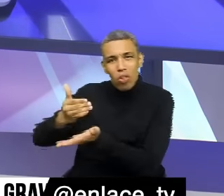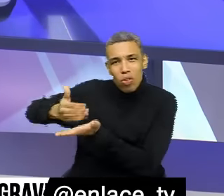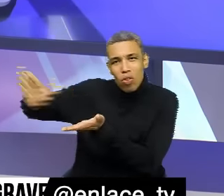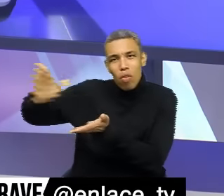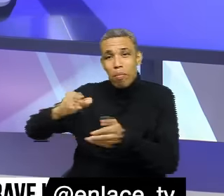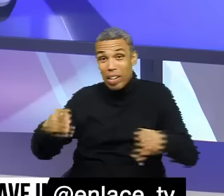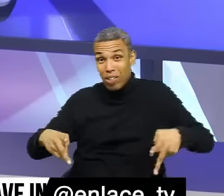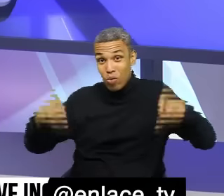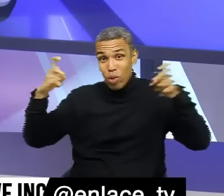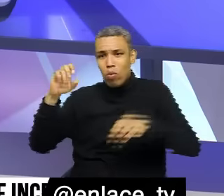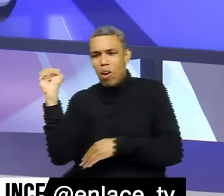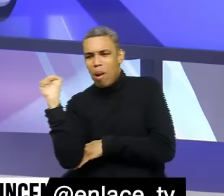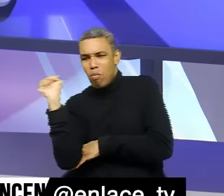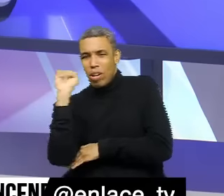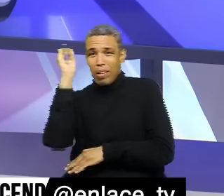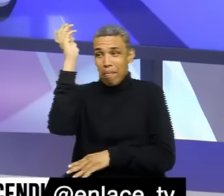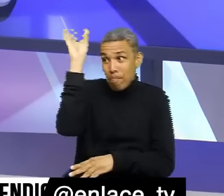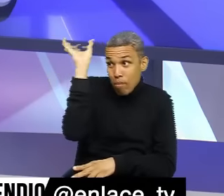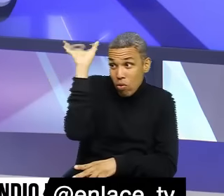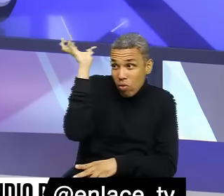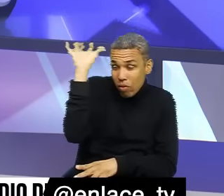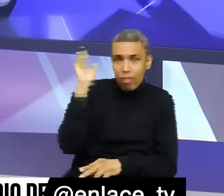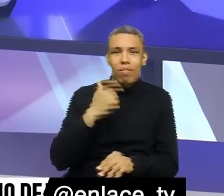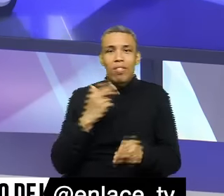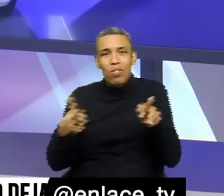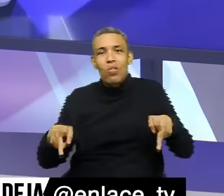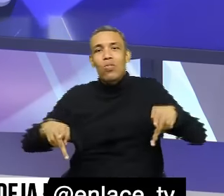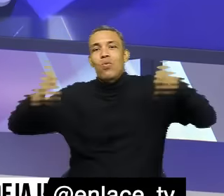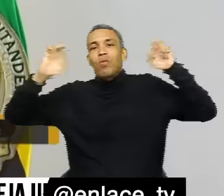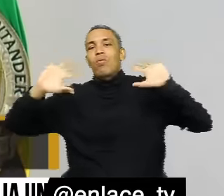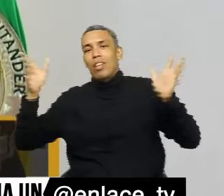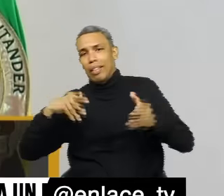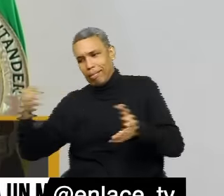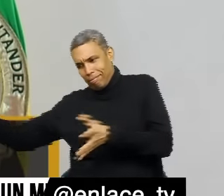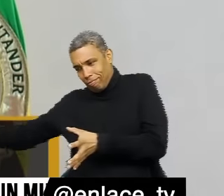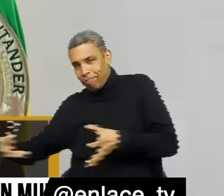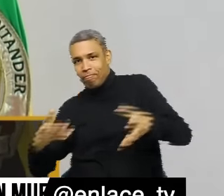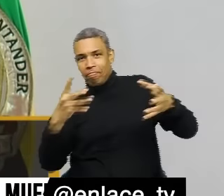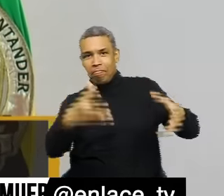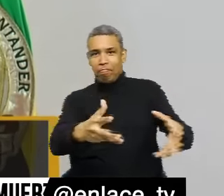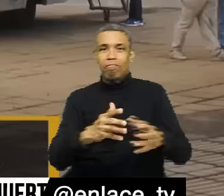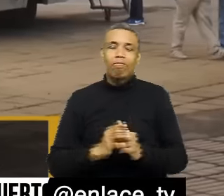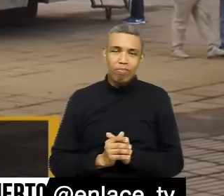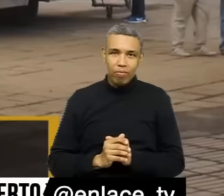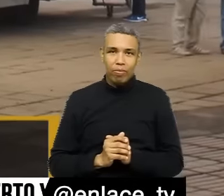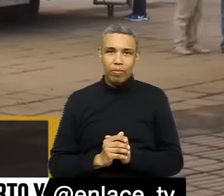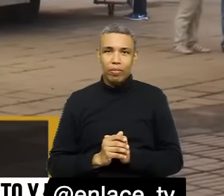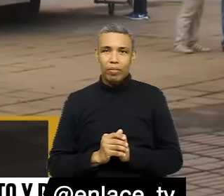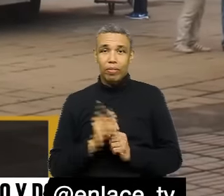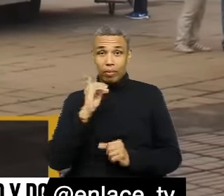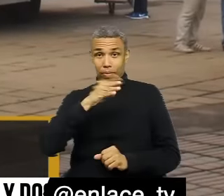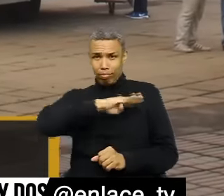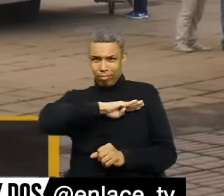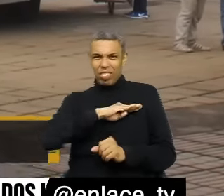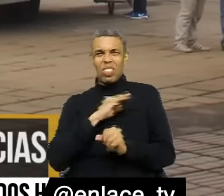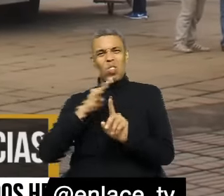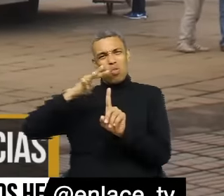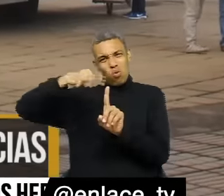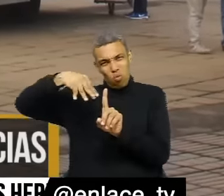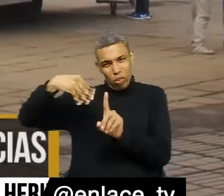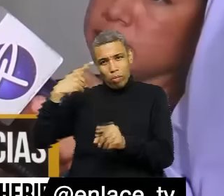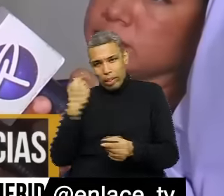se pondrán al servicio de la comunidad la próxima semana. Para el alcalde, luego de 4 meses de debate en el consejo, se aprobó